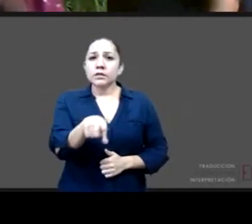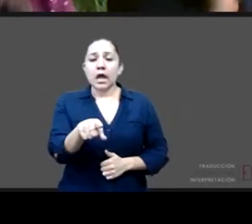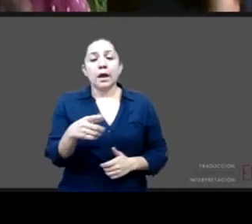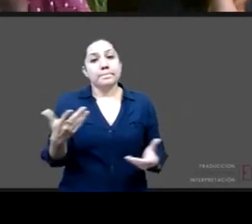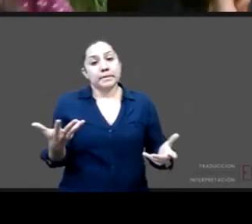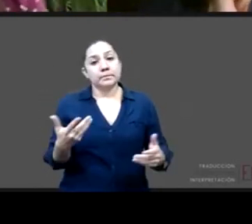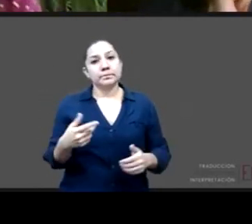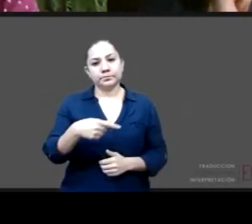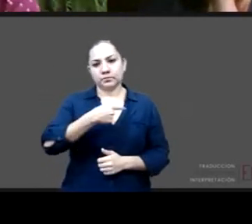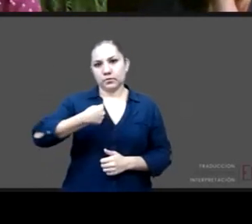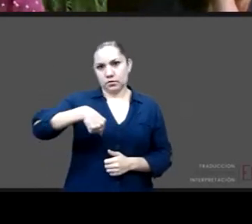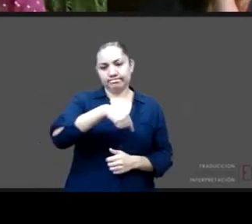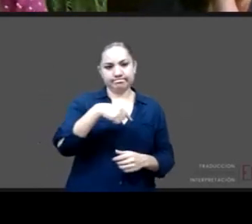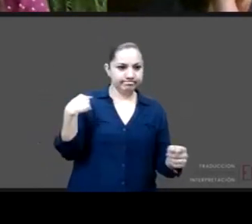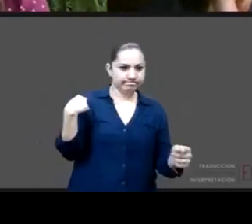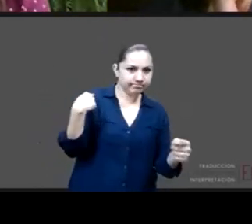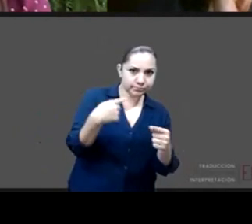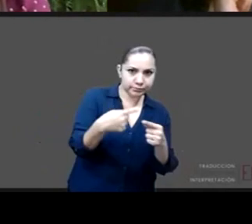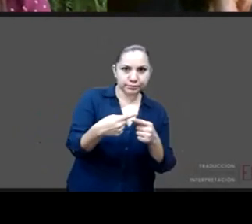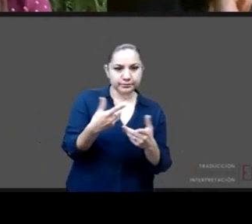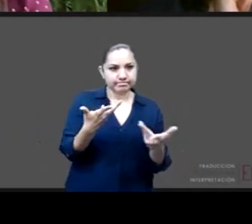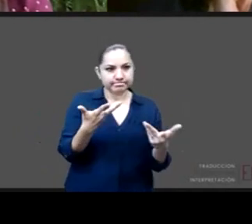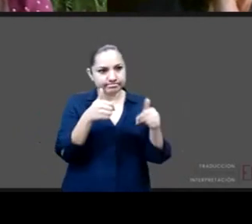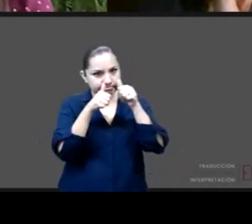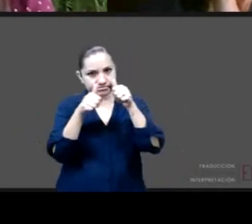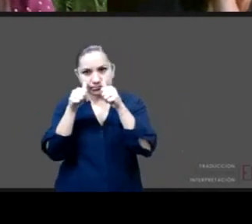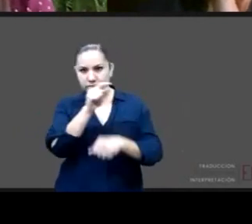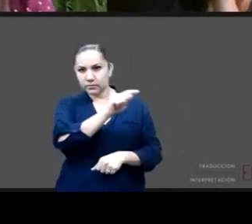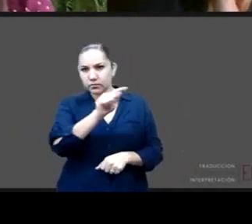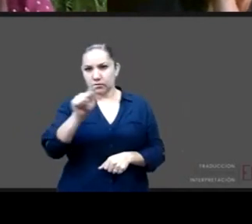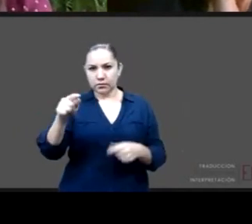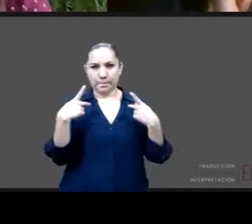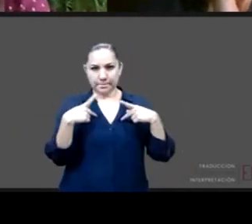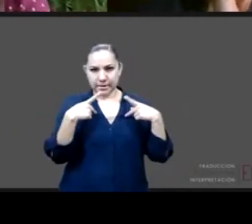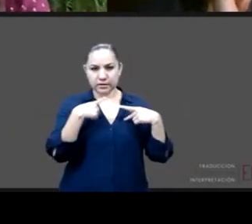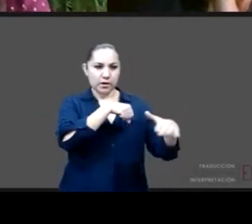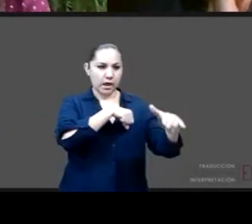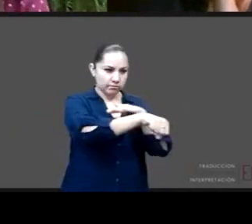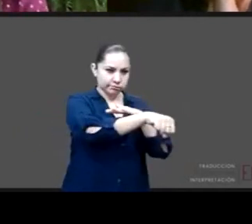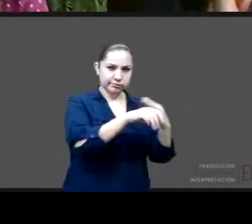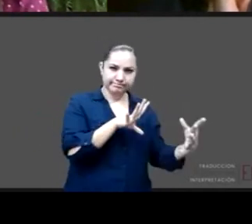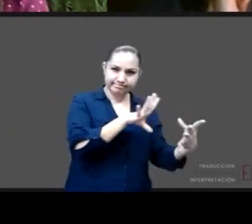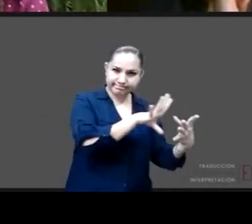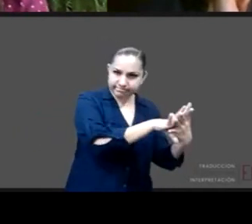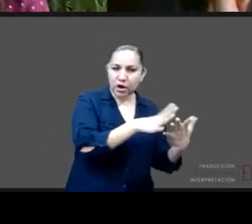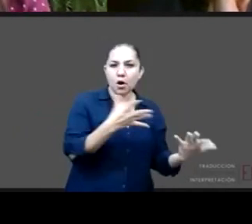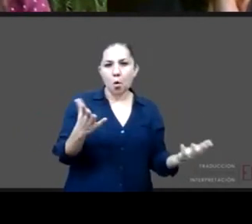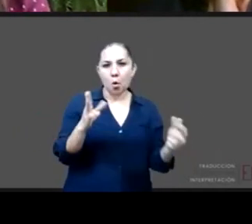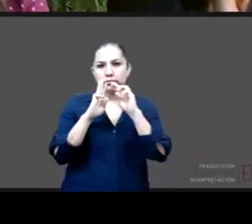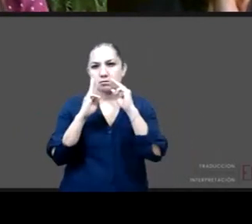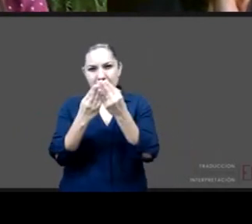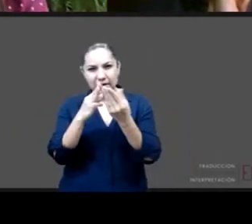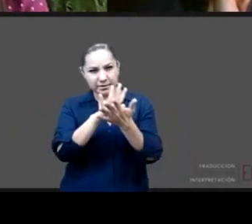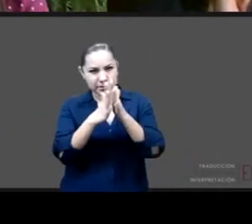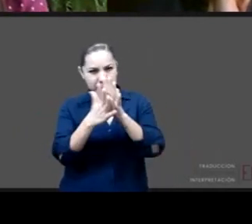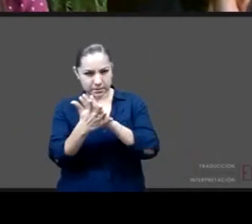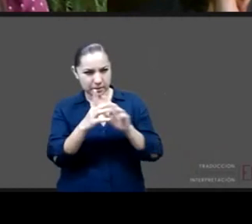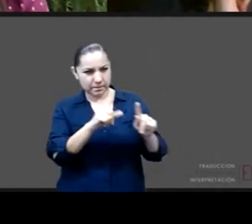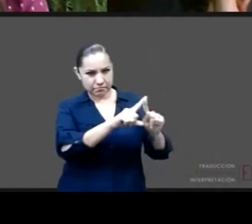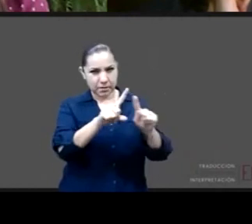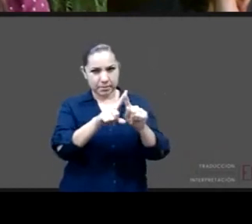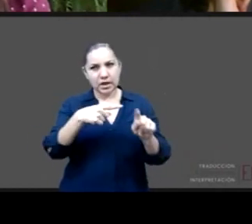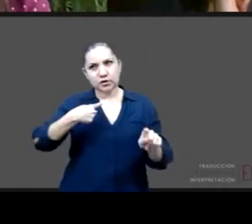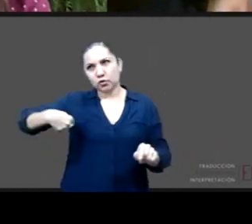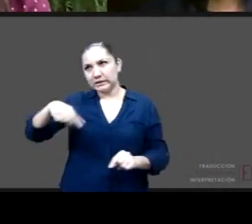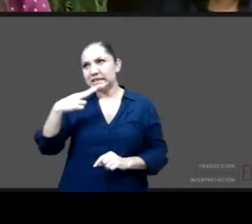lo largo también del trabajo con personas privadas de su libertad y con gente que ha estado en delincuencia organizada es que a veces la única manera de